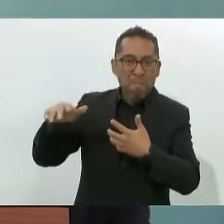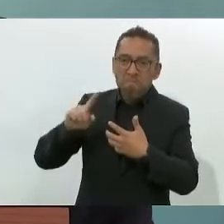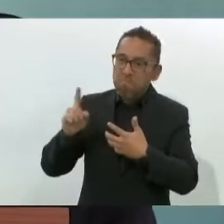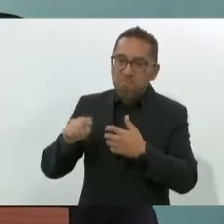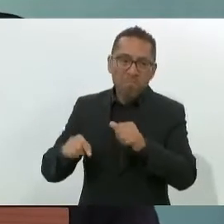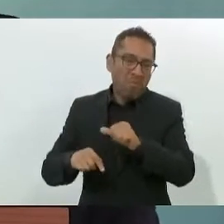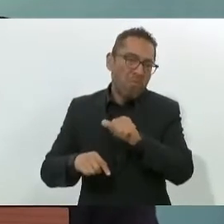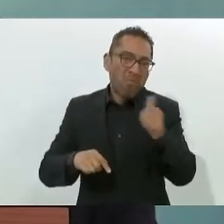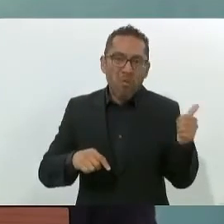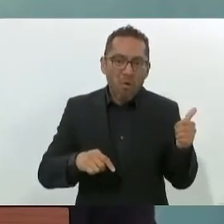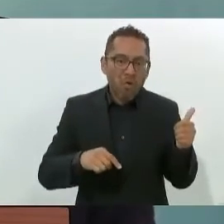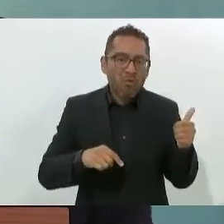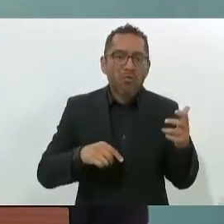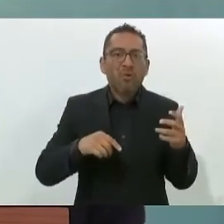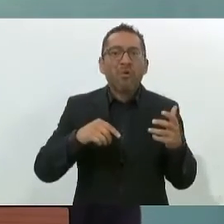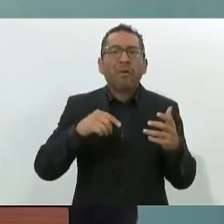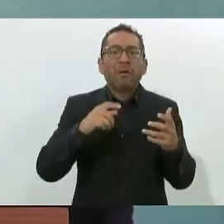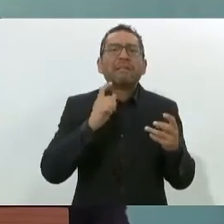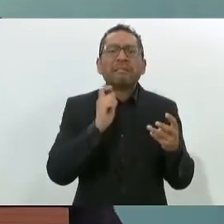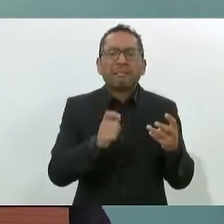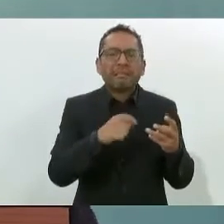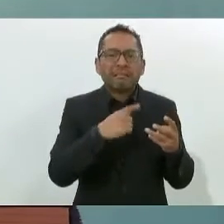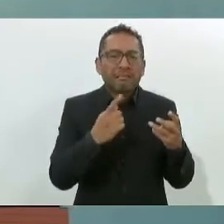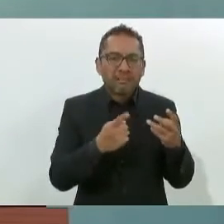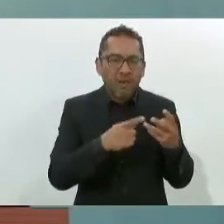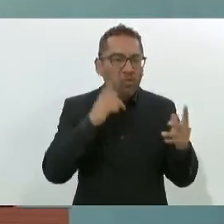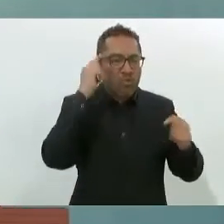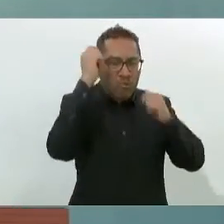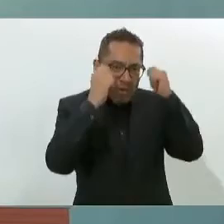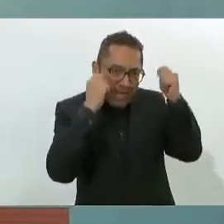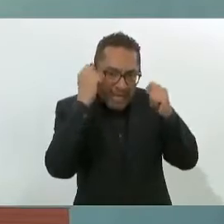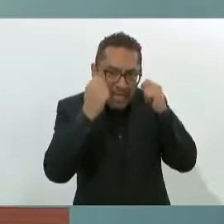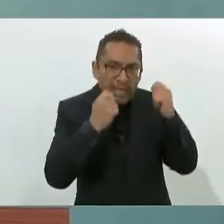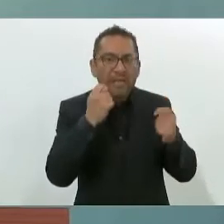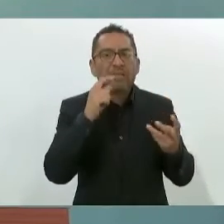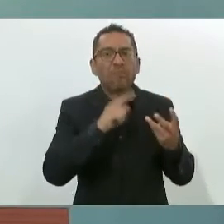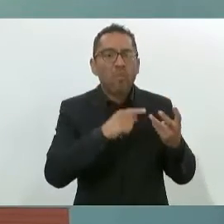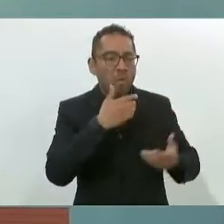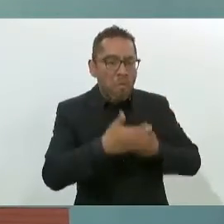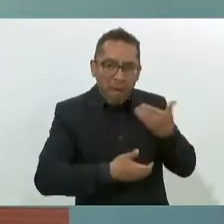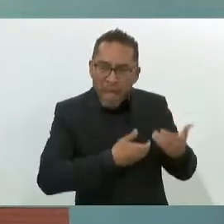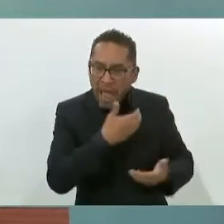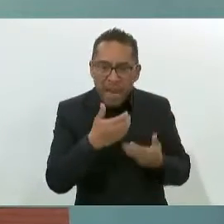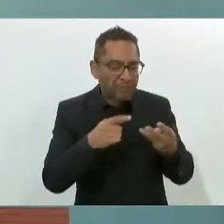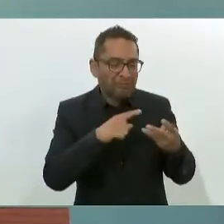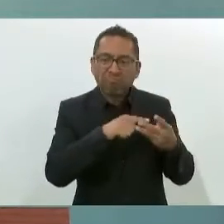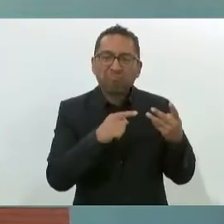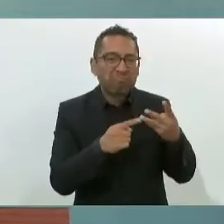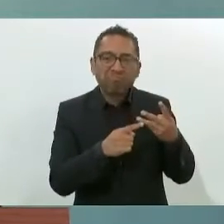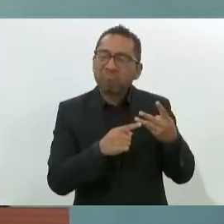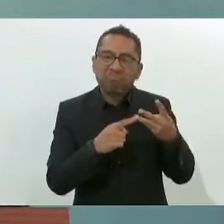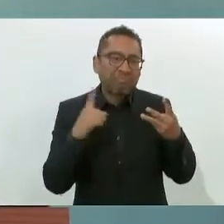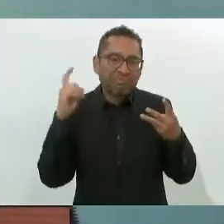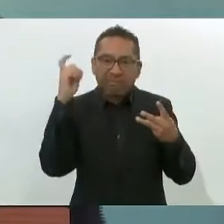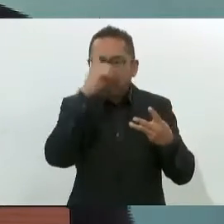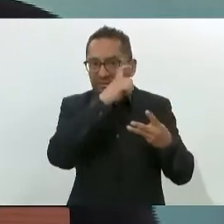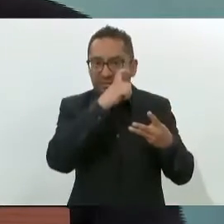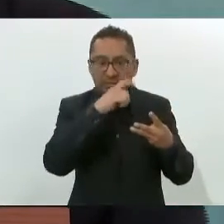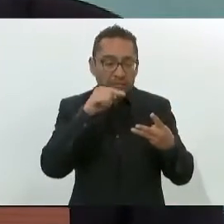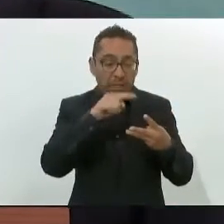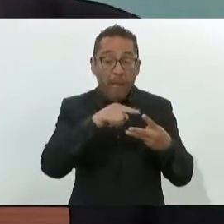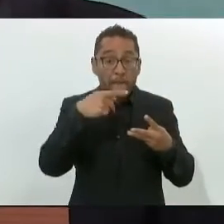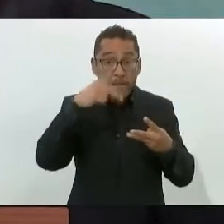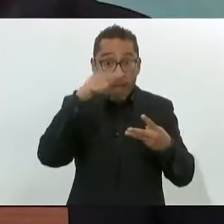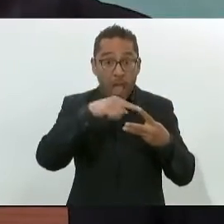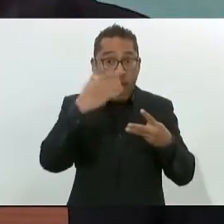sector terciario, que tiene que ver con el turismo, con el comercio. En el caso del sector